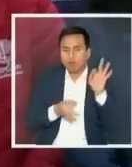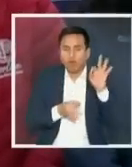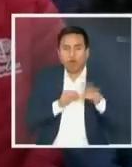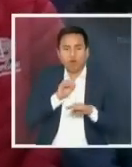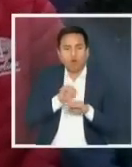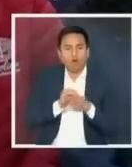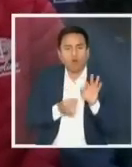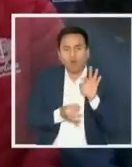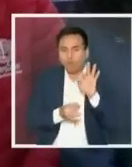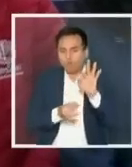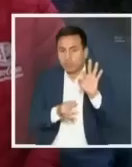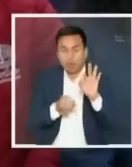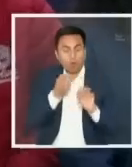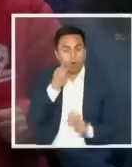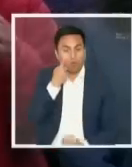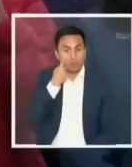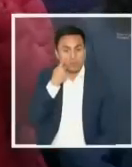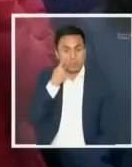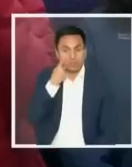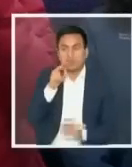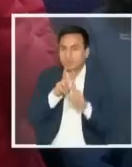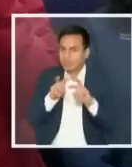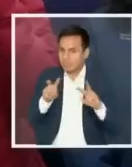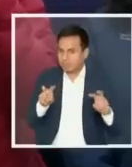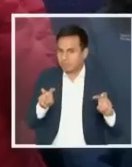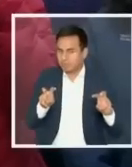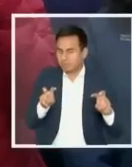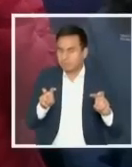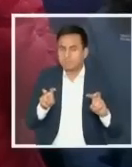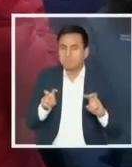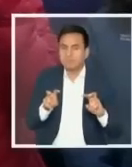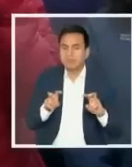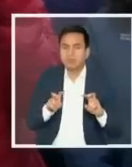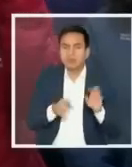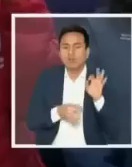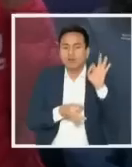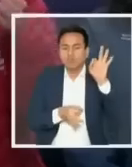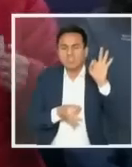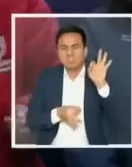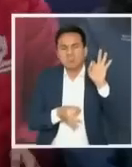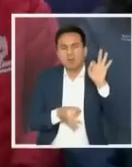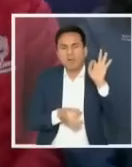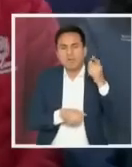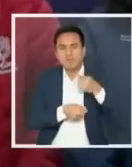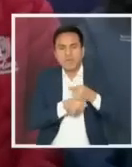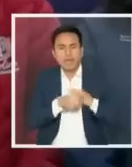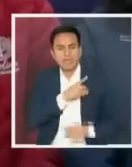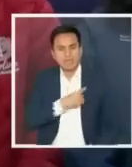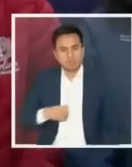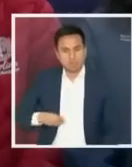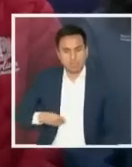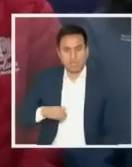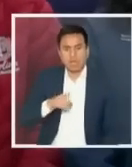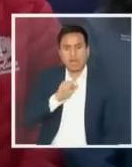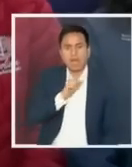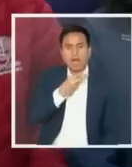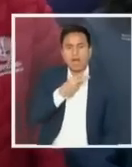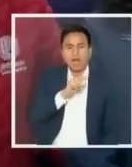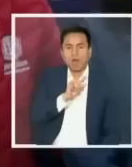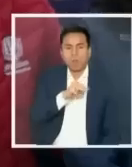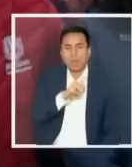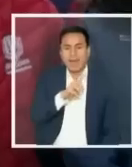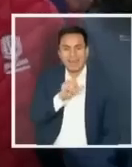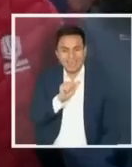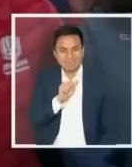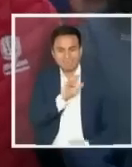consta porque yo estuve haciendo preguntas a propósito de, bueno, si se sabía el presidente, sabía el ministro Montes, sabía el ministro Jackson, y me empezaron a decir, no, pero espera, que